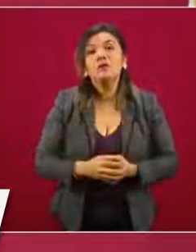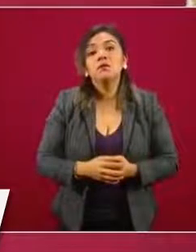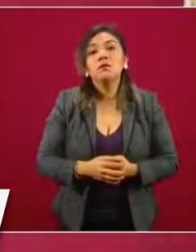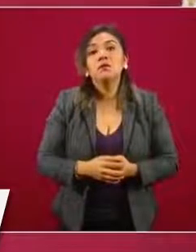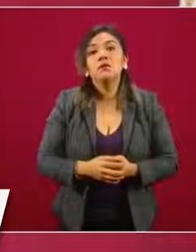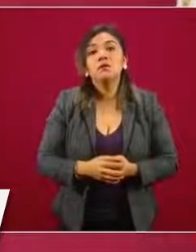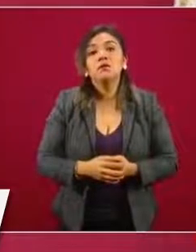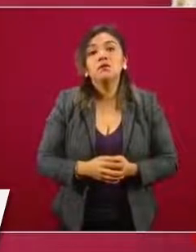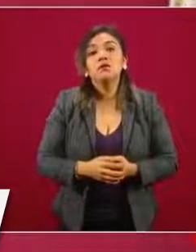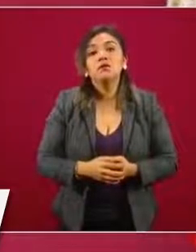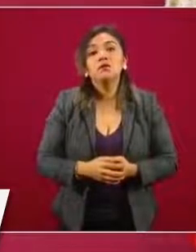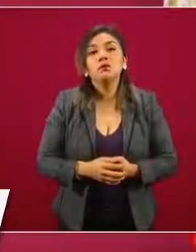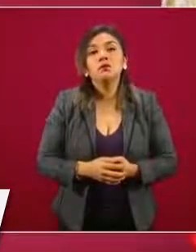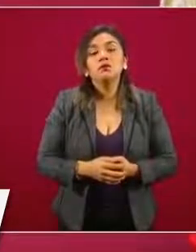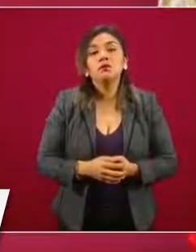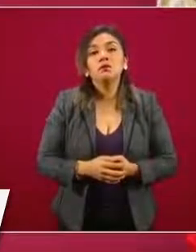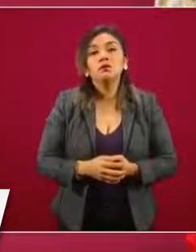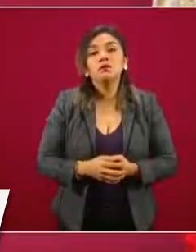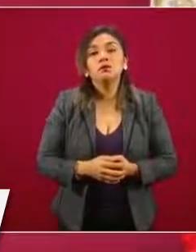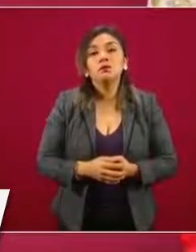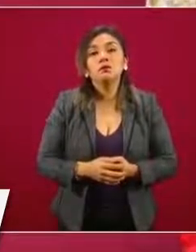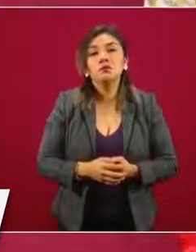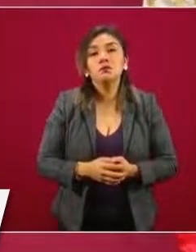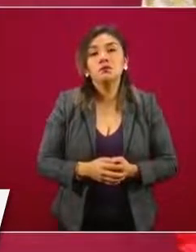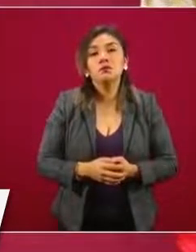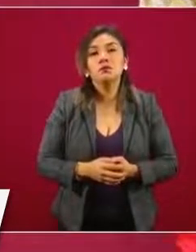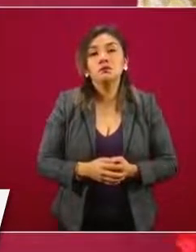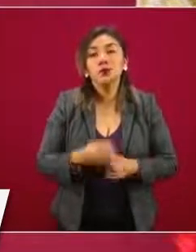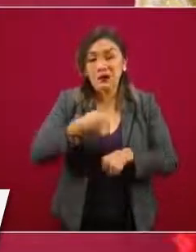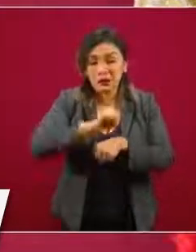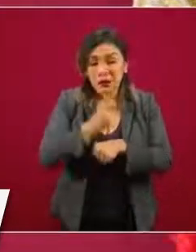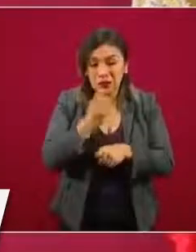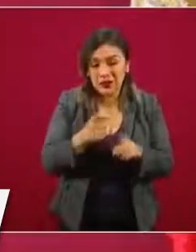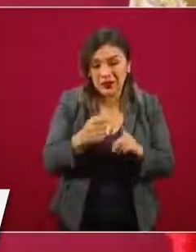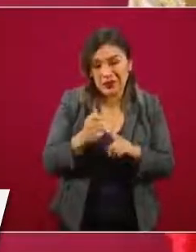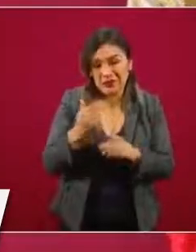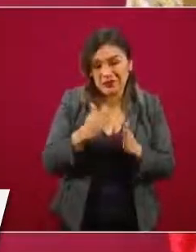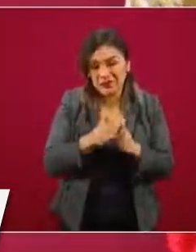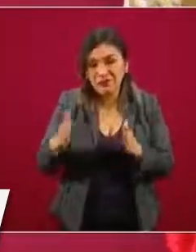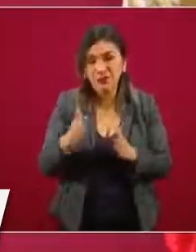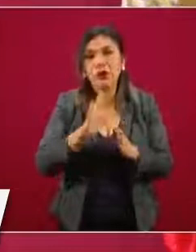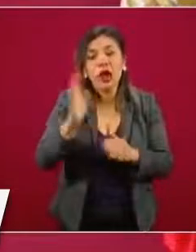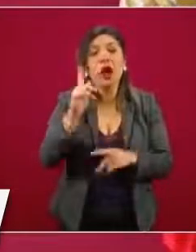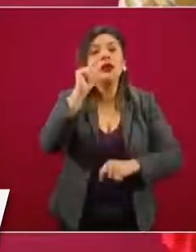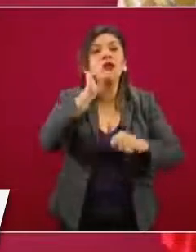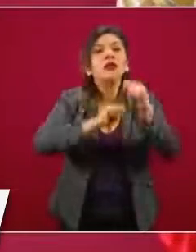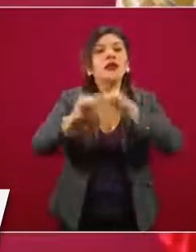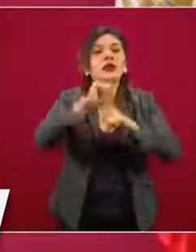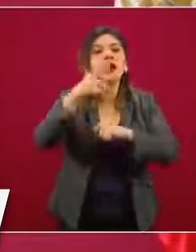se logró que las tiendas Electras